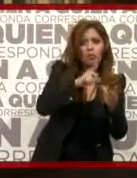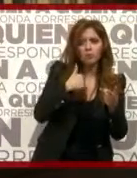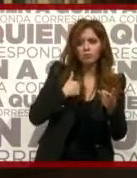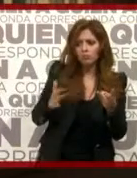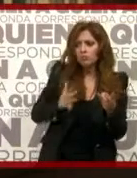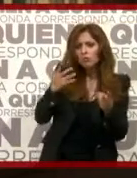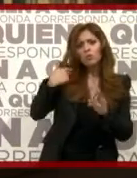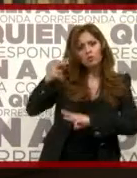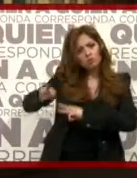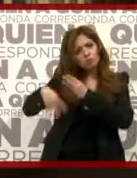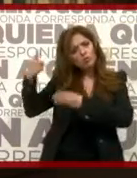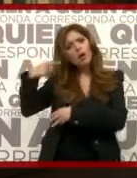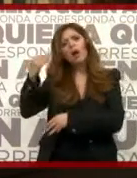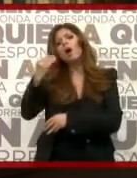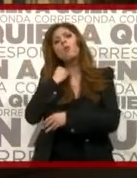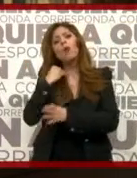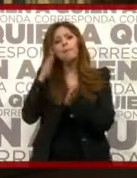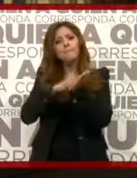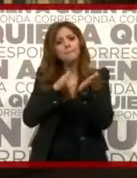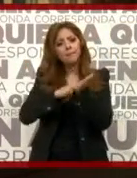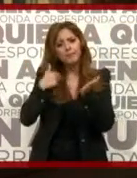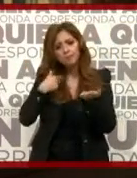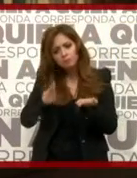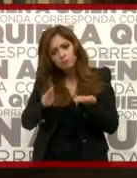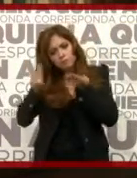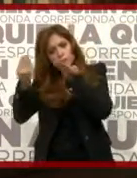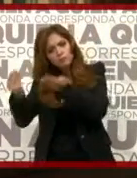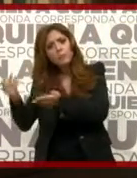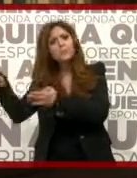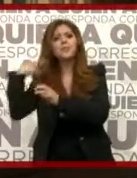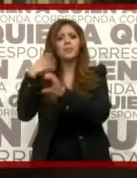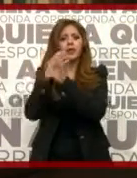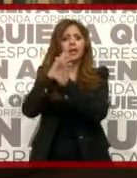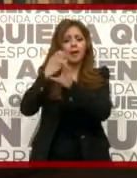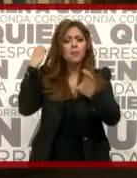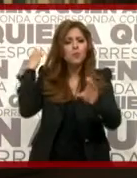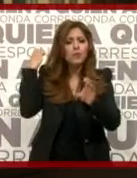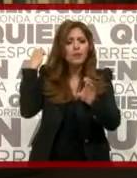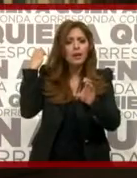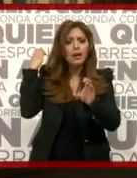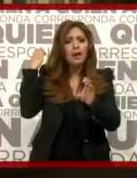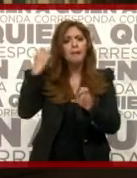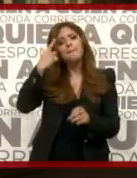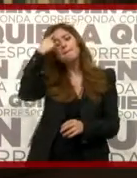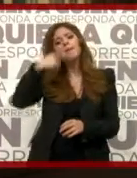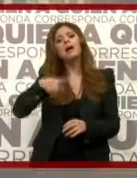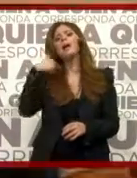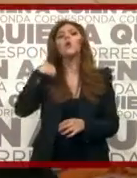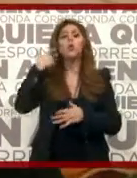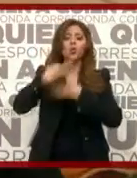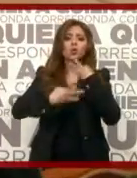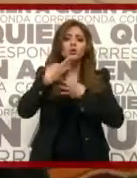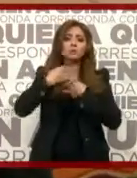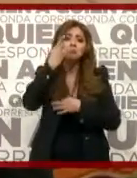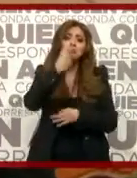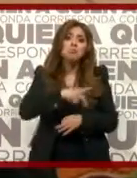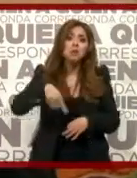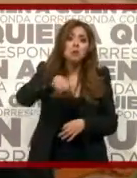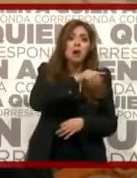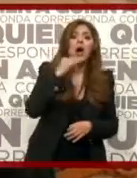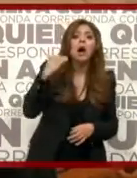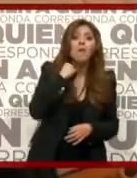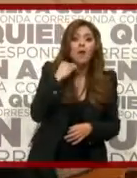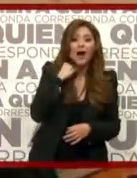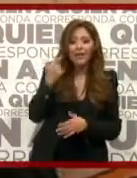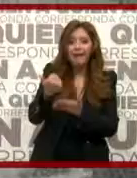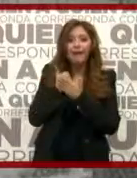llevé toda la documentación que me solicitaban ellos de la camioneta y para empezar un juicio. Pero los abogados que contrató